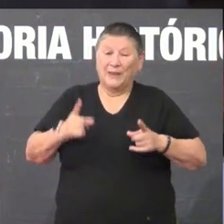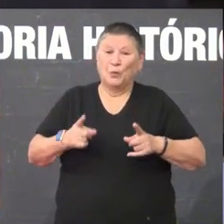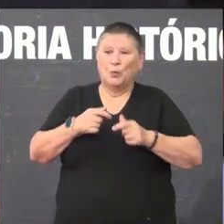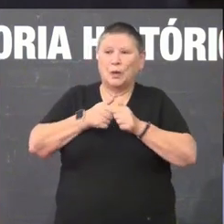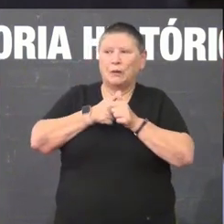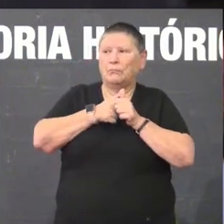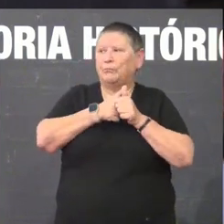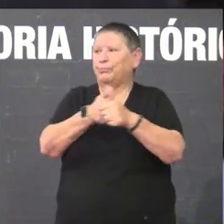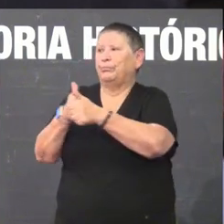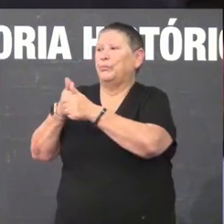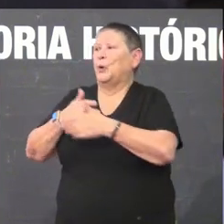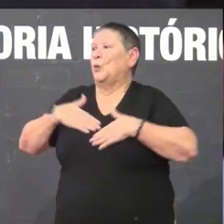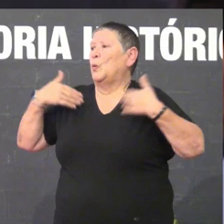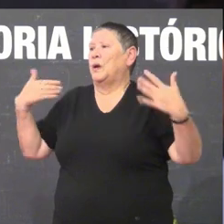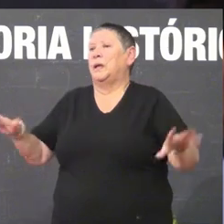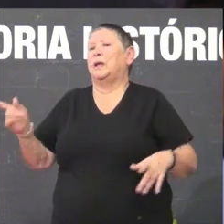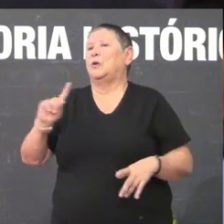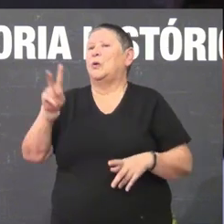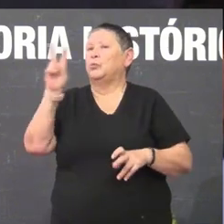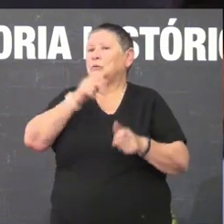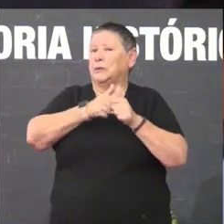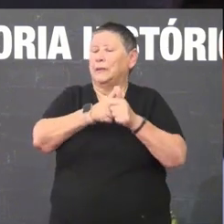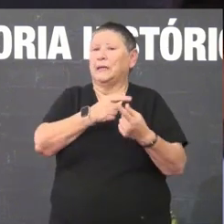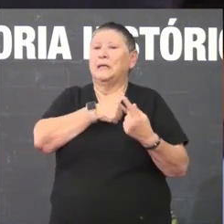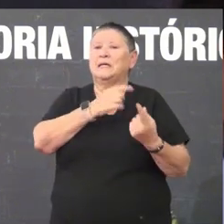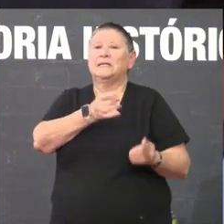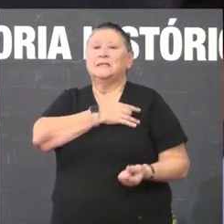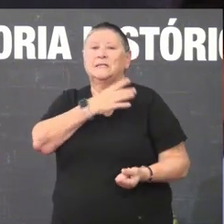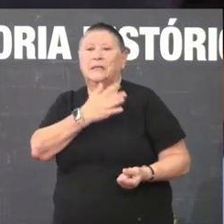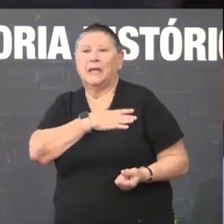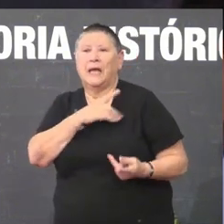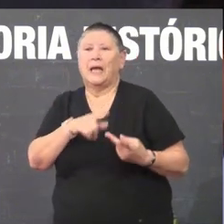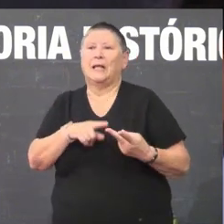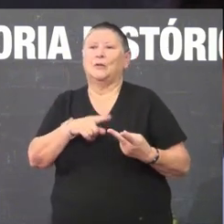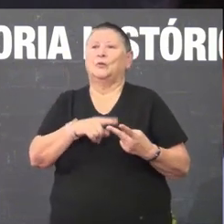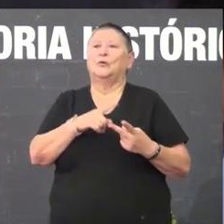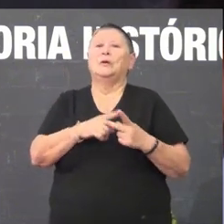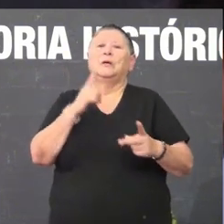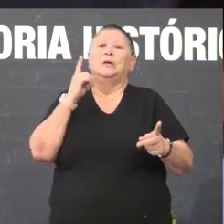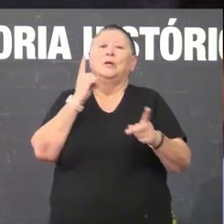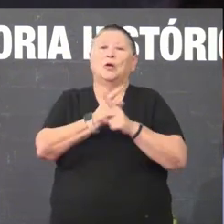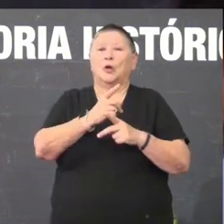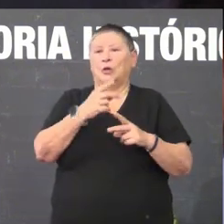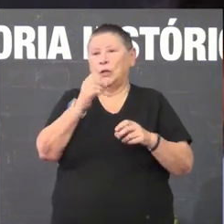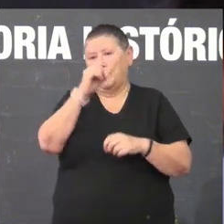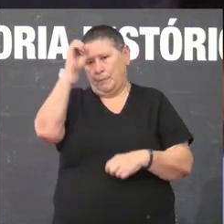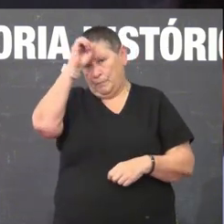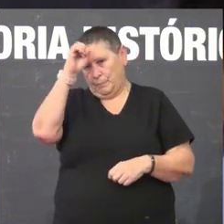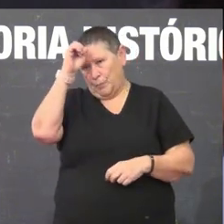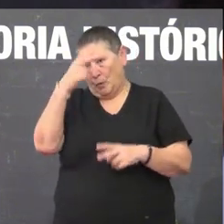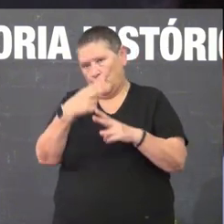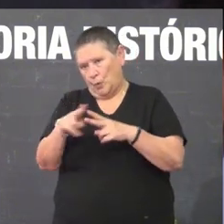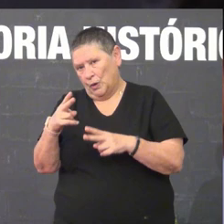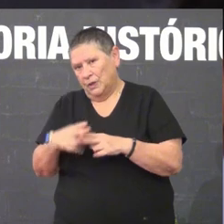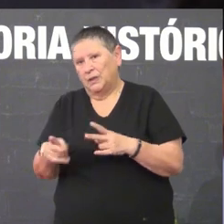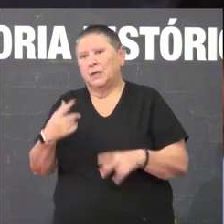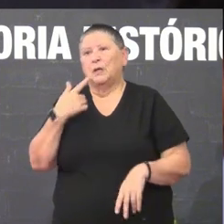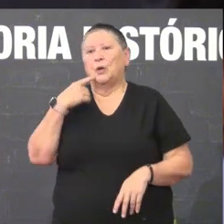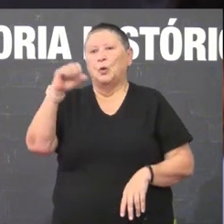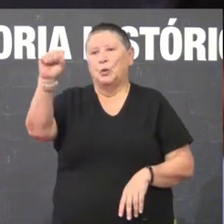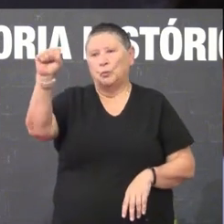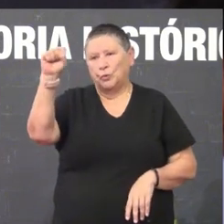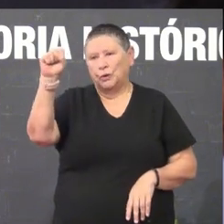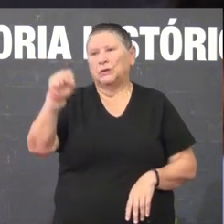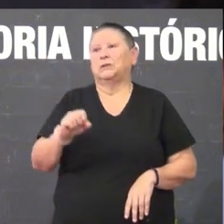cualquiera persiguió a los sindicatos persiguió al peronismo persiguió a los comunistas persiguió a los anarquistas